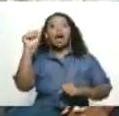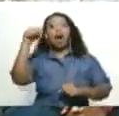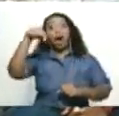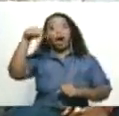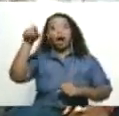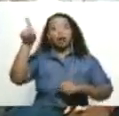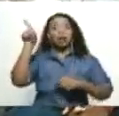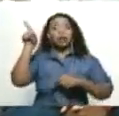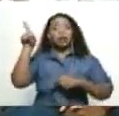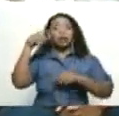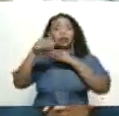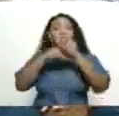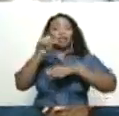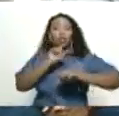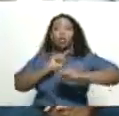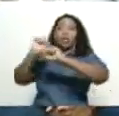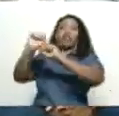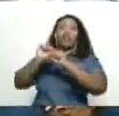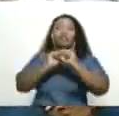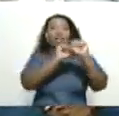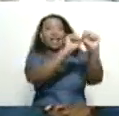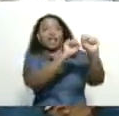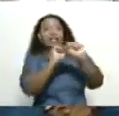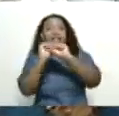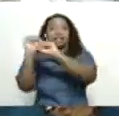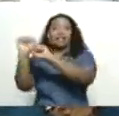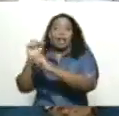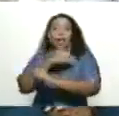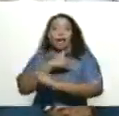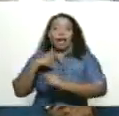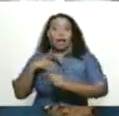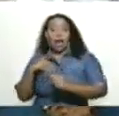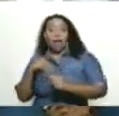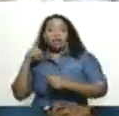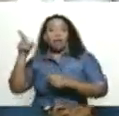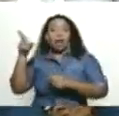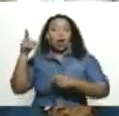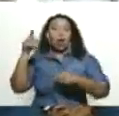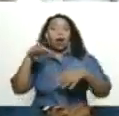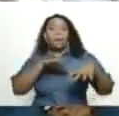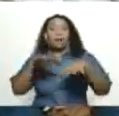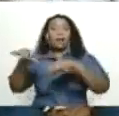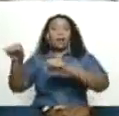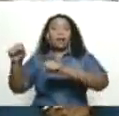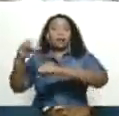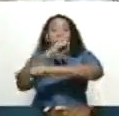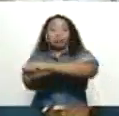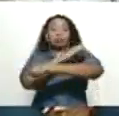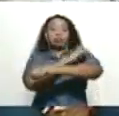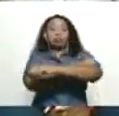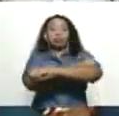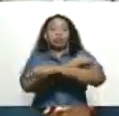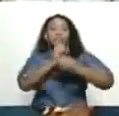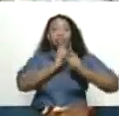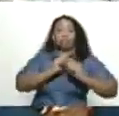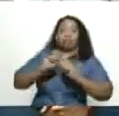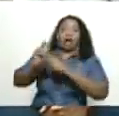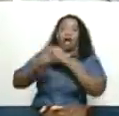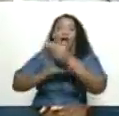Allí se combatió todo ese día. La pretensión de los imperialistas, la pretensión de